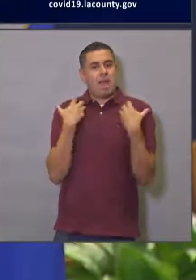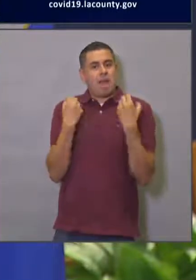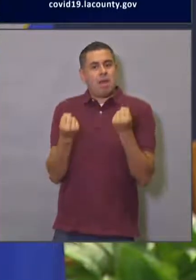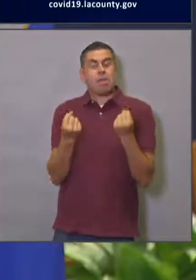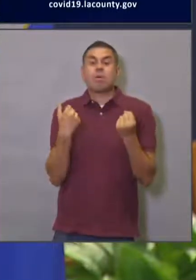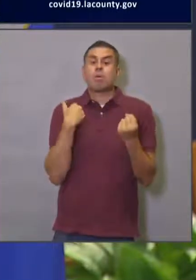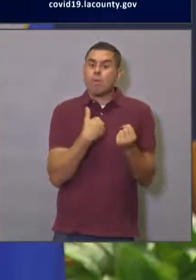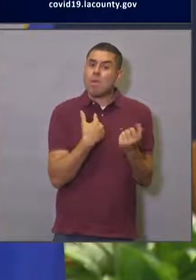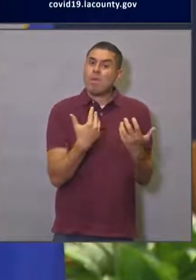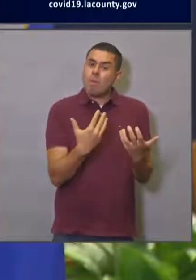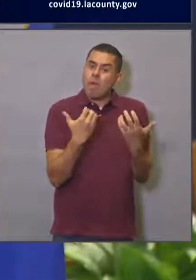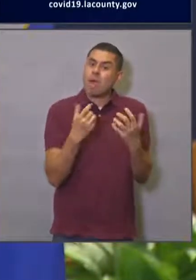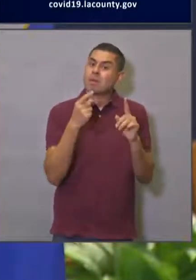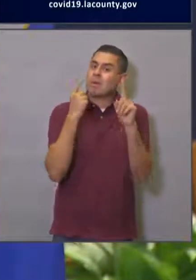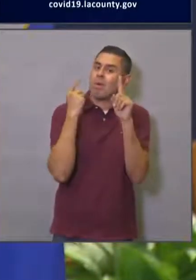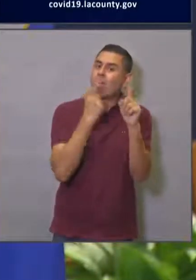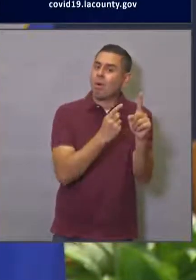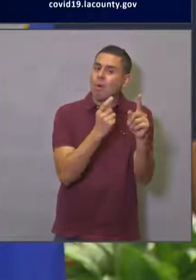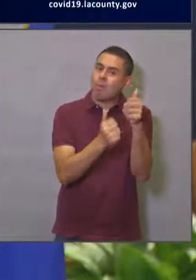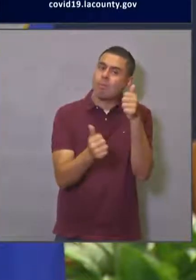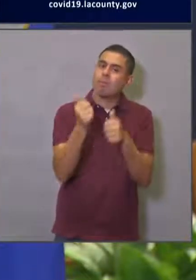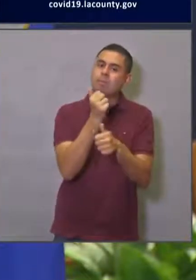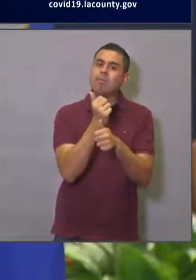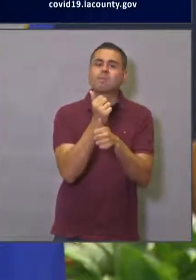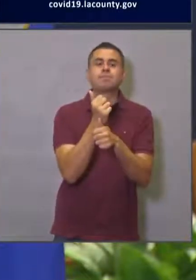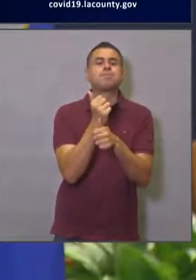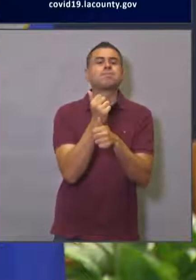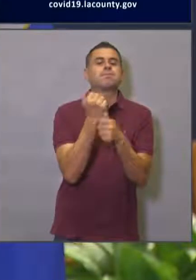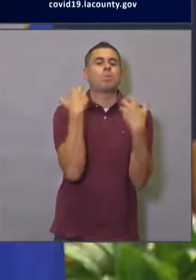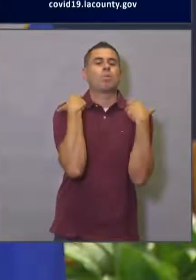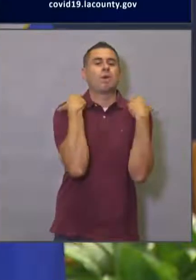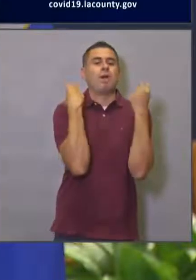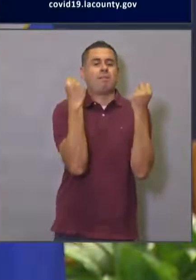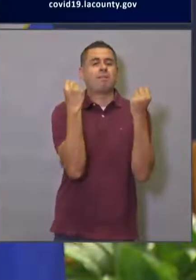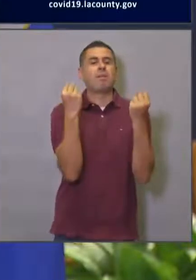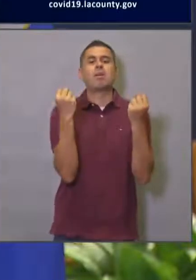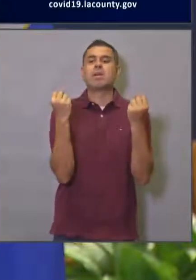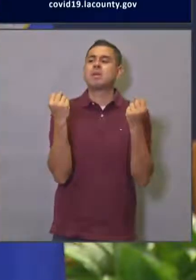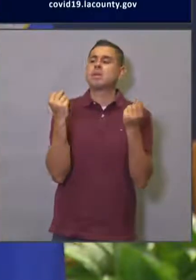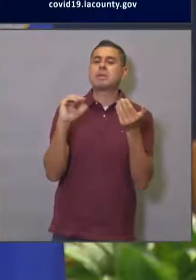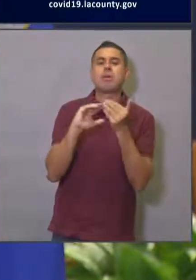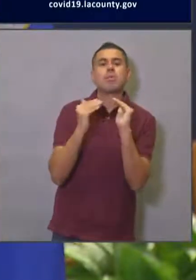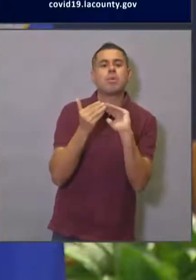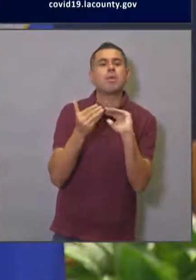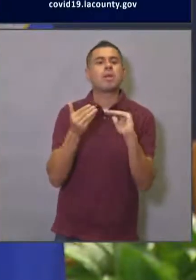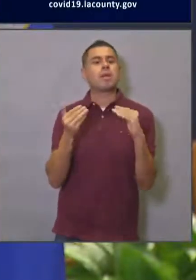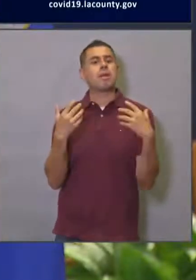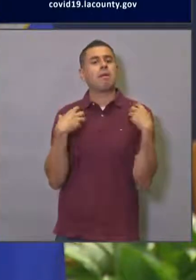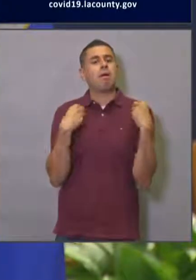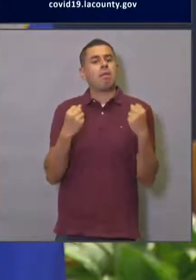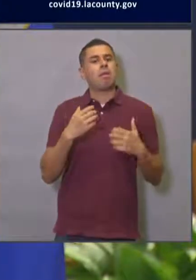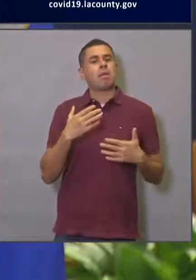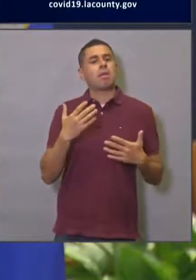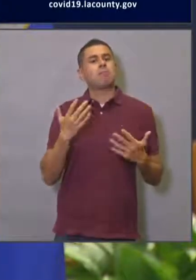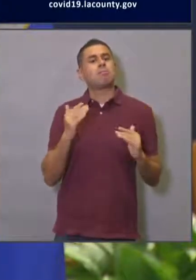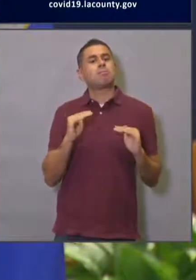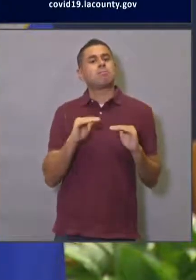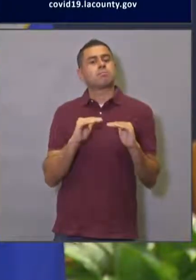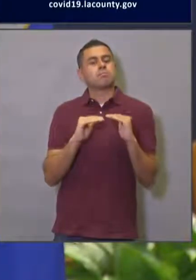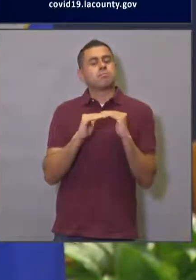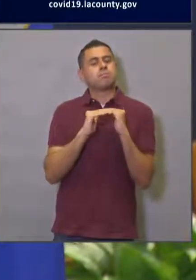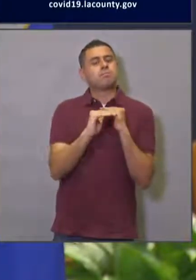avanzar en nuestro viaje hacia la recuperación y todos debemos de prevenir enfermedades y fallecimientos